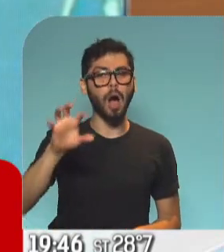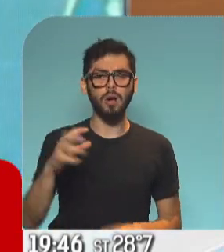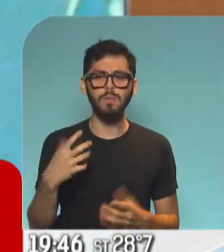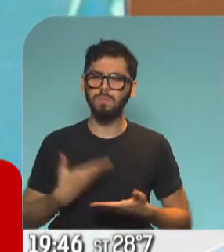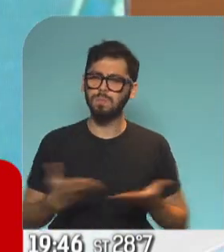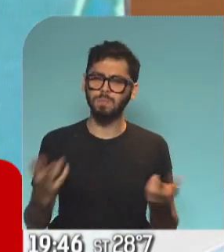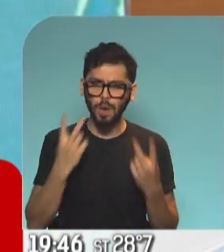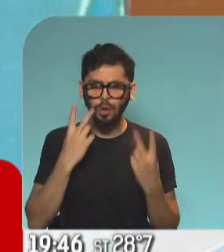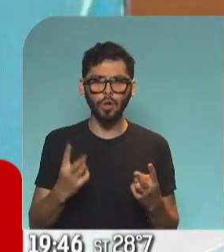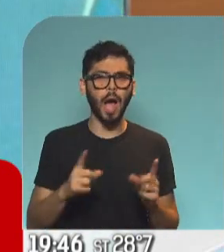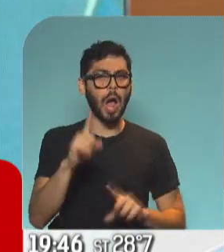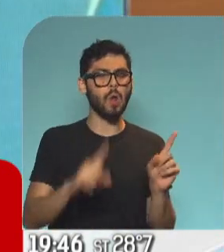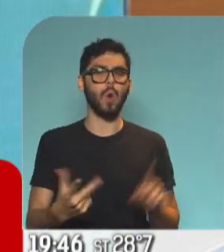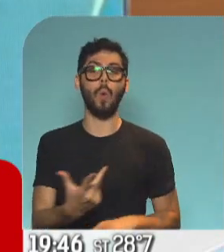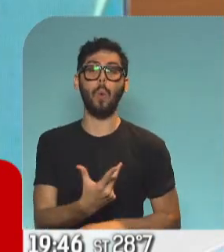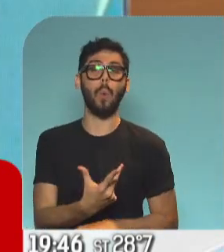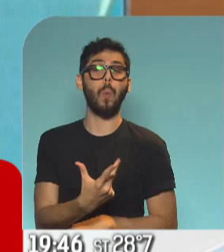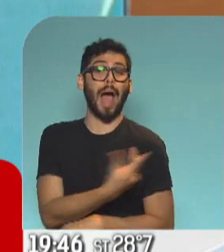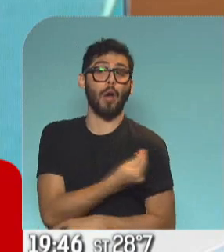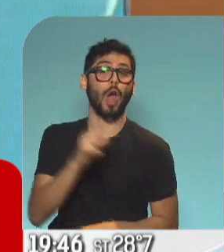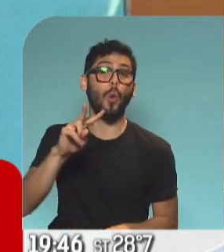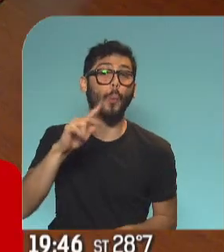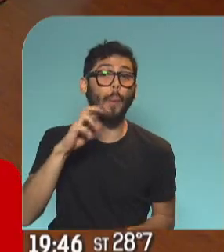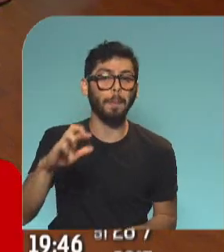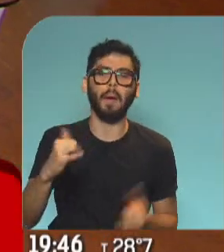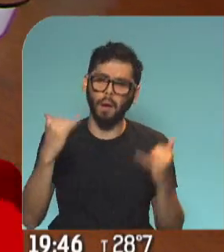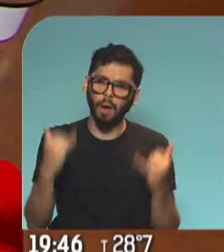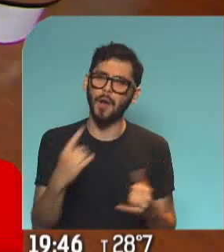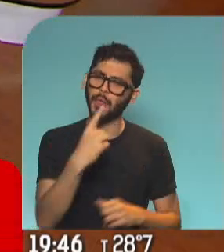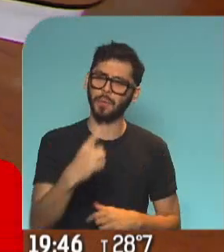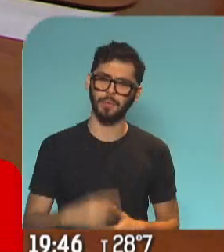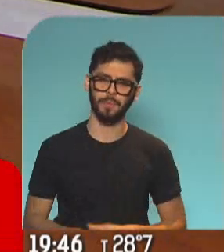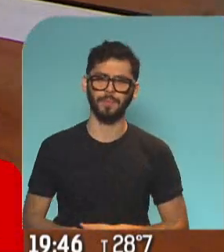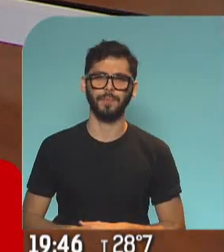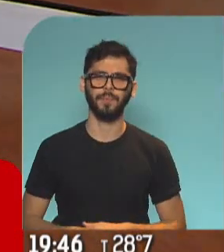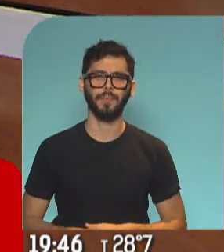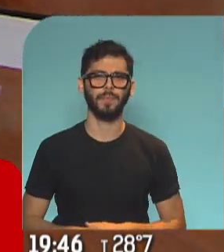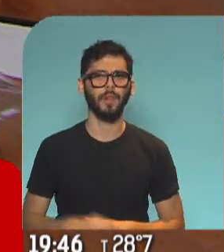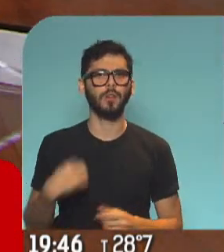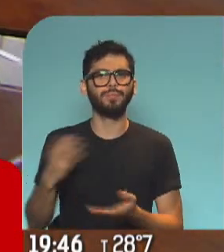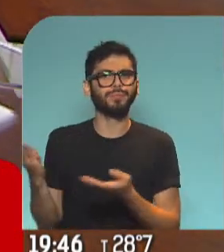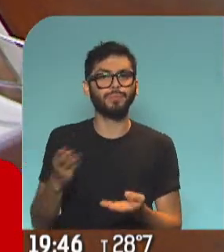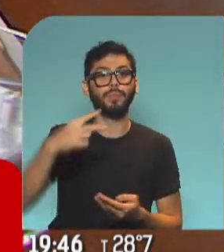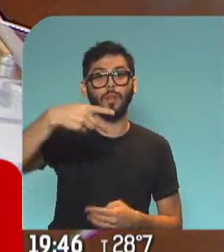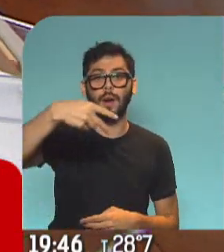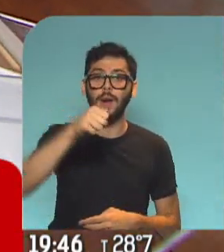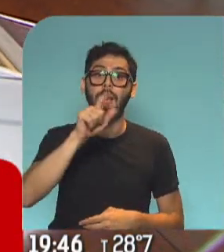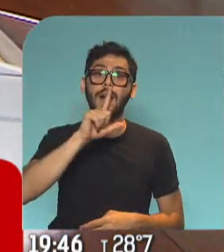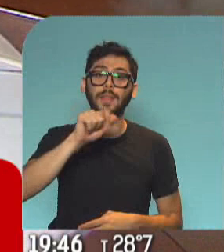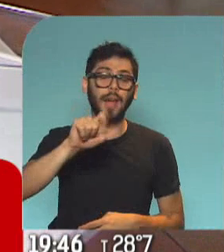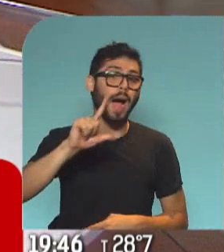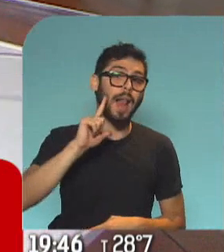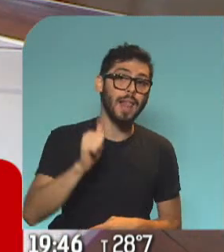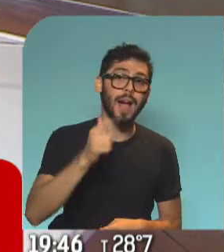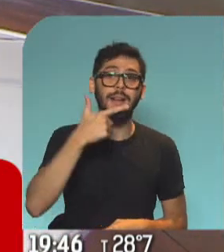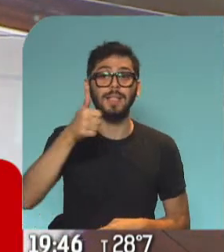había vacunados VIP, lo dijo en esos términos. Volvemos con Ariel. Y nada menos que con Natalia Salvo aquí en nuestros estudios. Bien